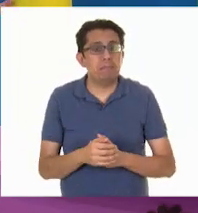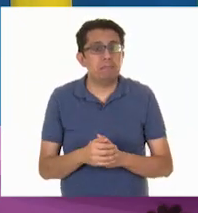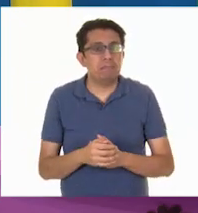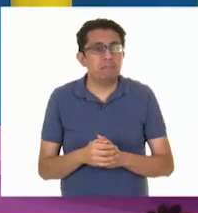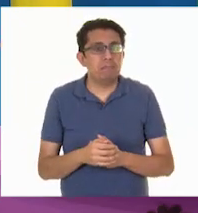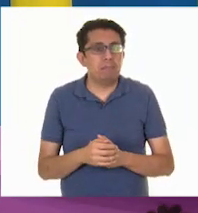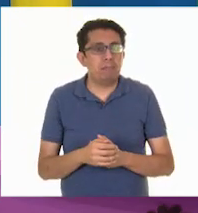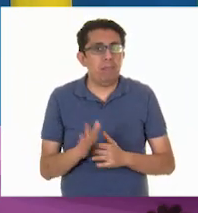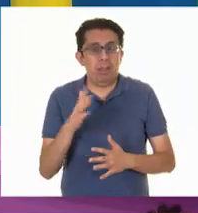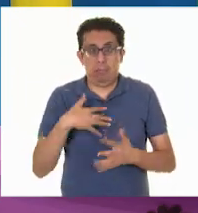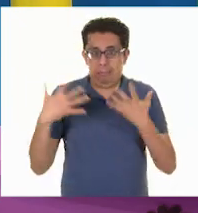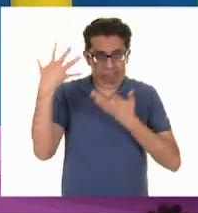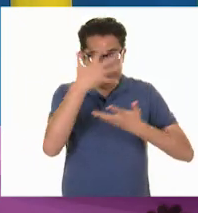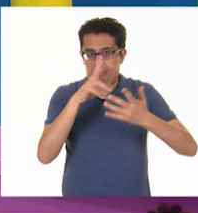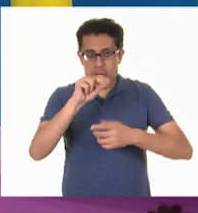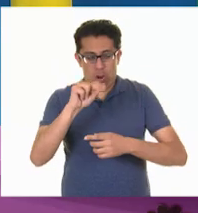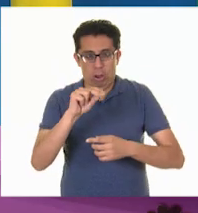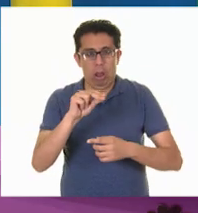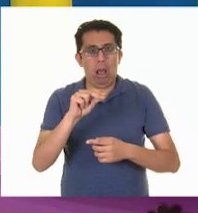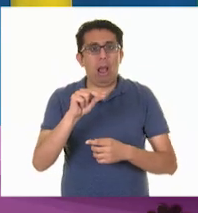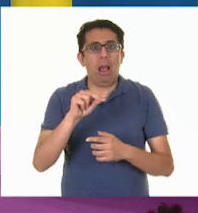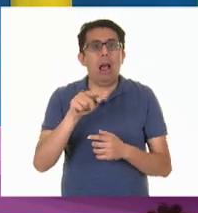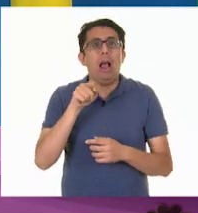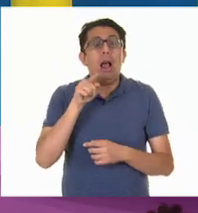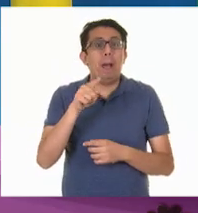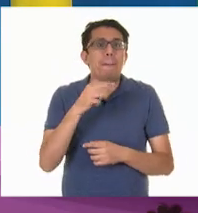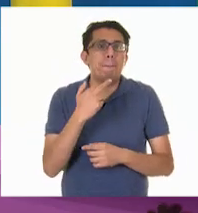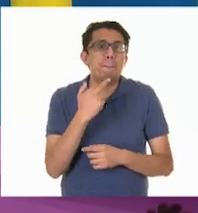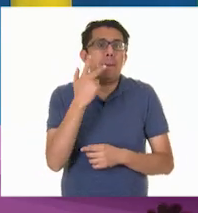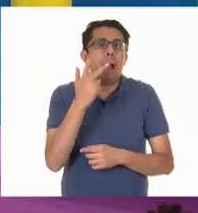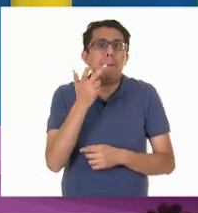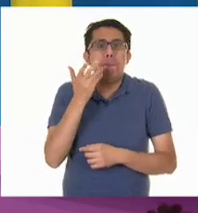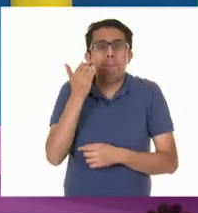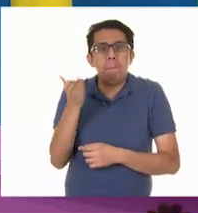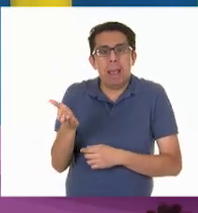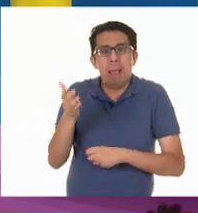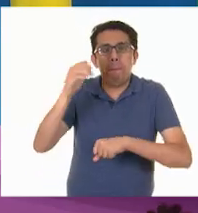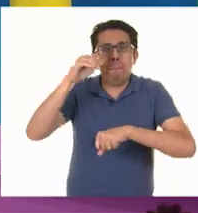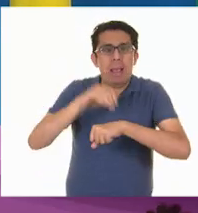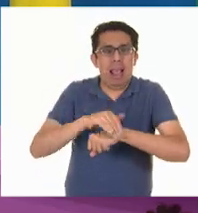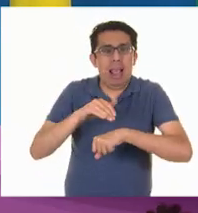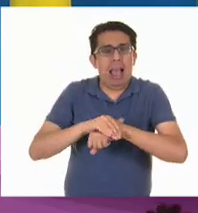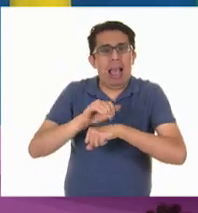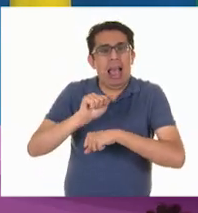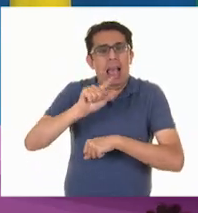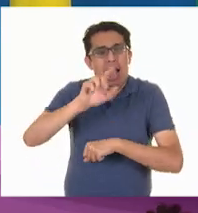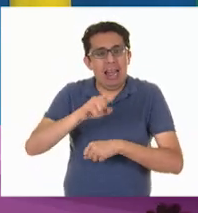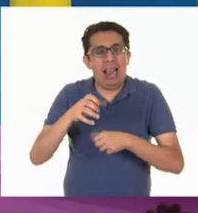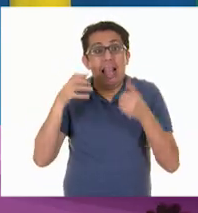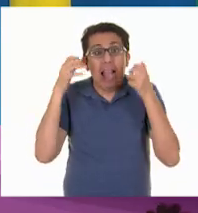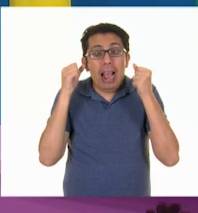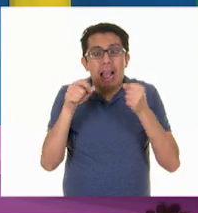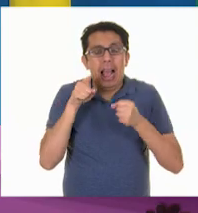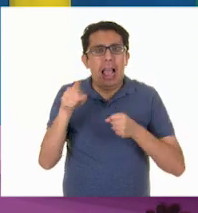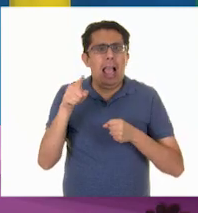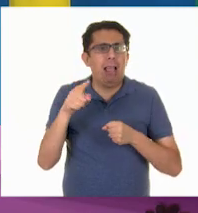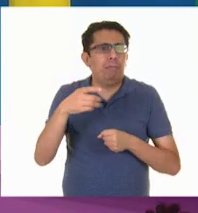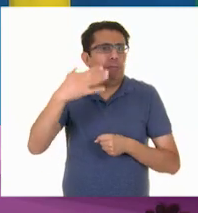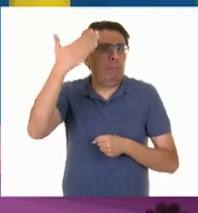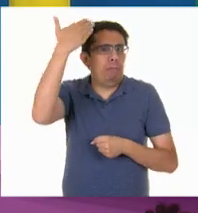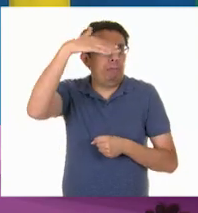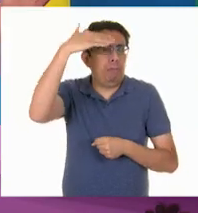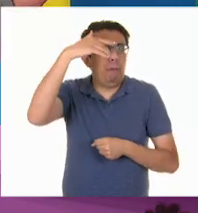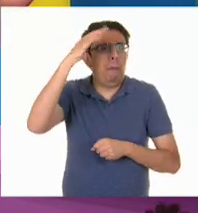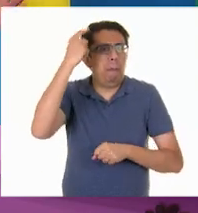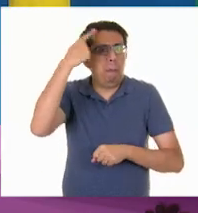para no hacerme bolas, le voy a pedir a mi queridísima Ale que me ayude, porque ella es súper experta en defender las causas